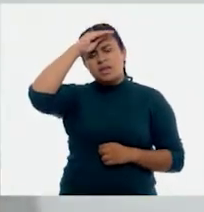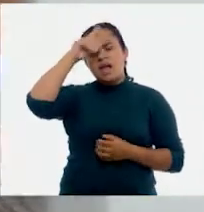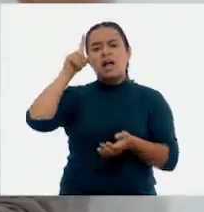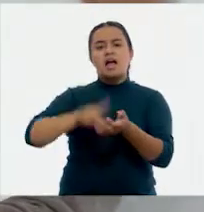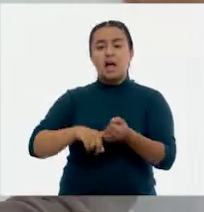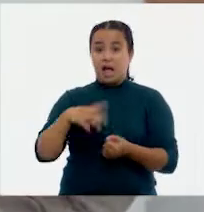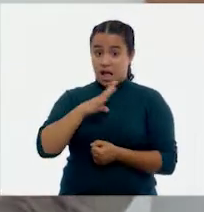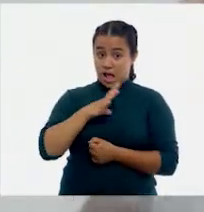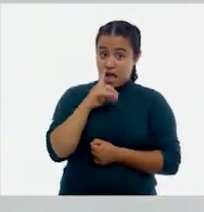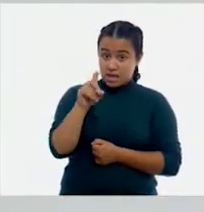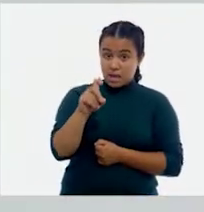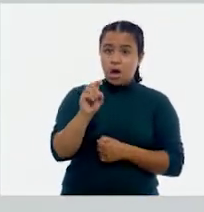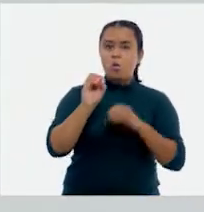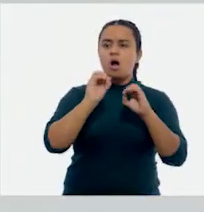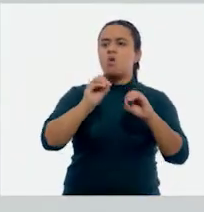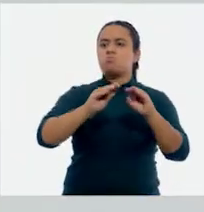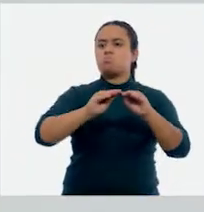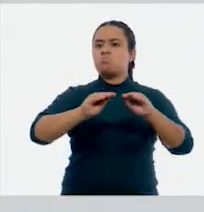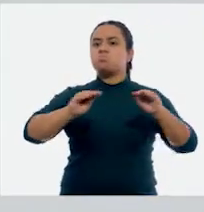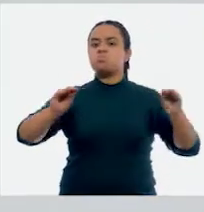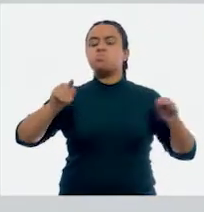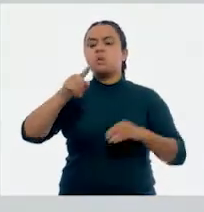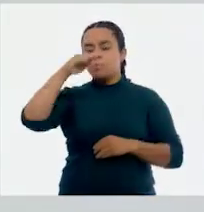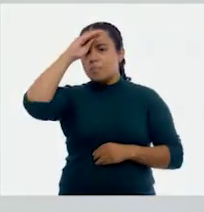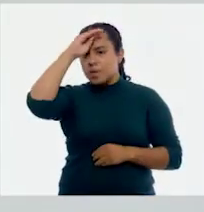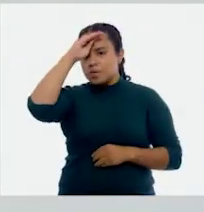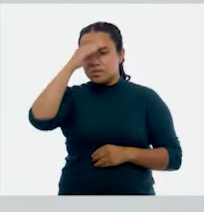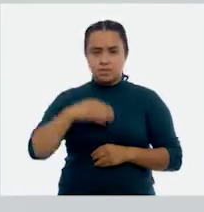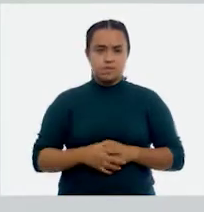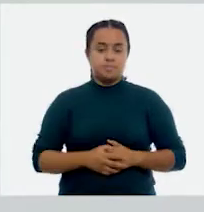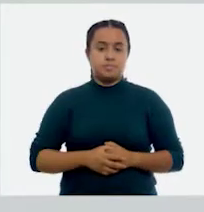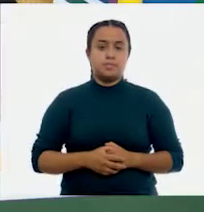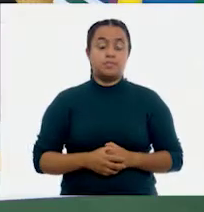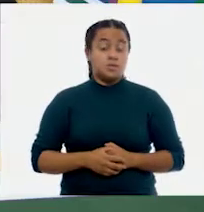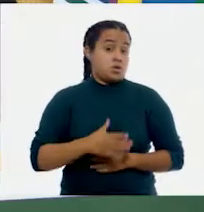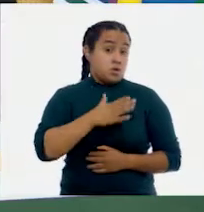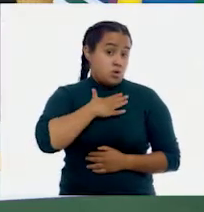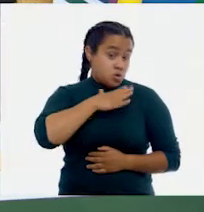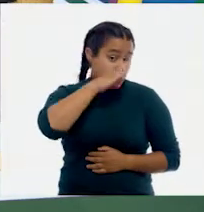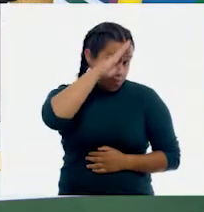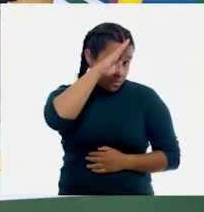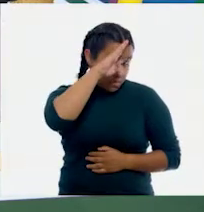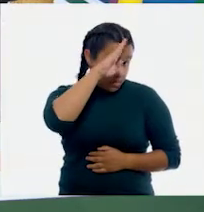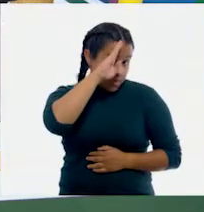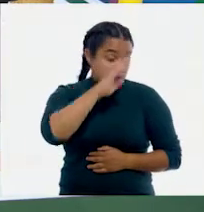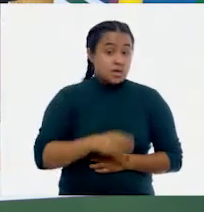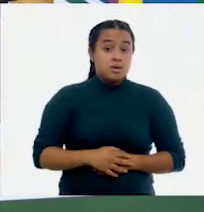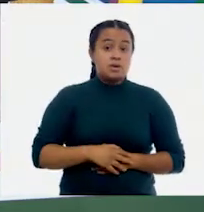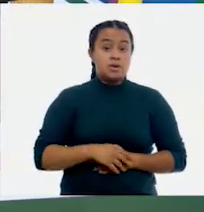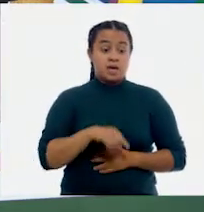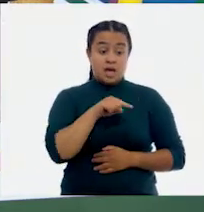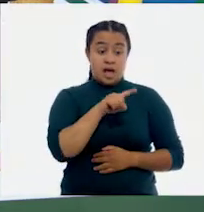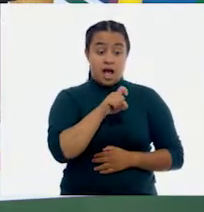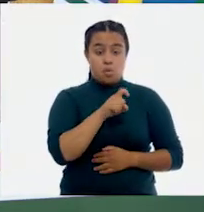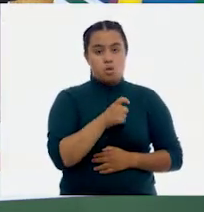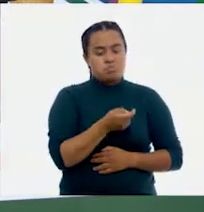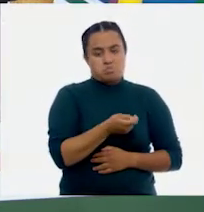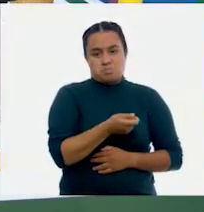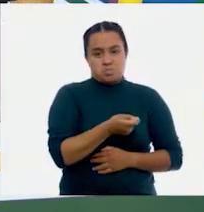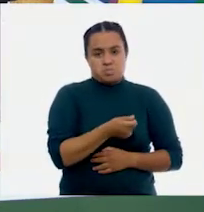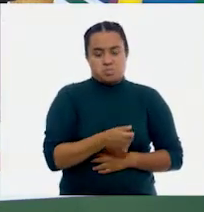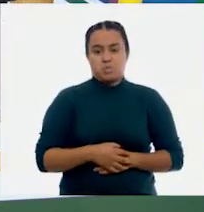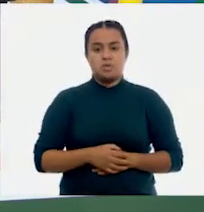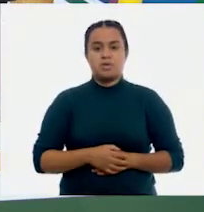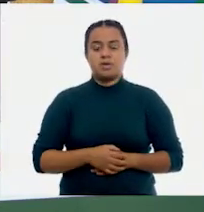mucha agua o poca agua en ese ecosistema? Pues yo creo, profesor, que hay poca agua. Hay poquita poca